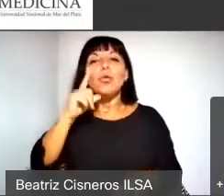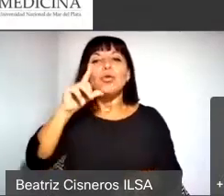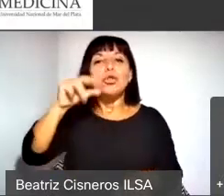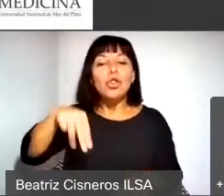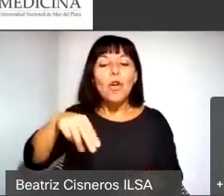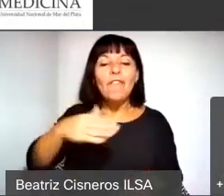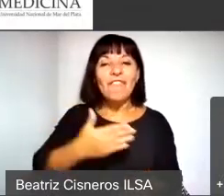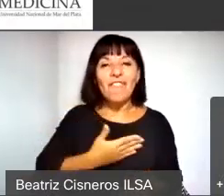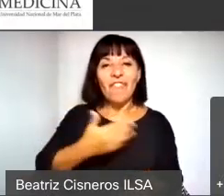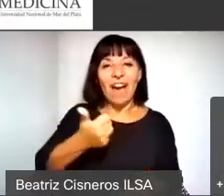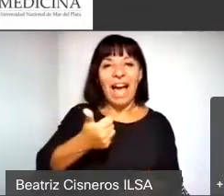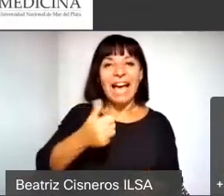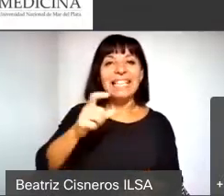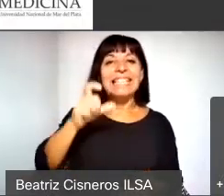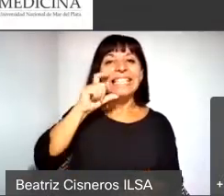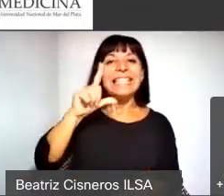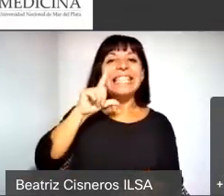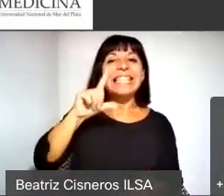simple.